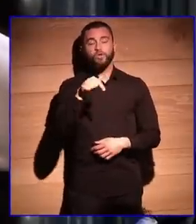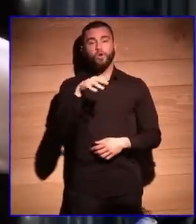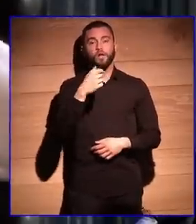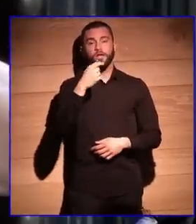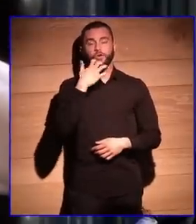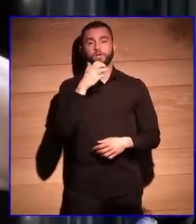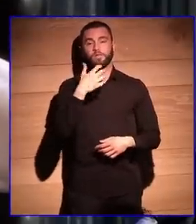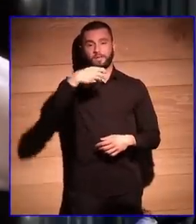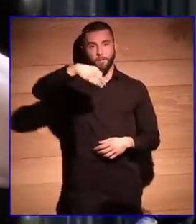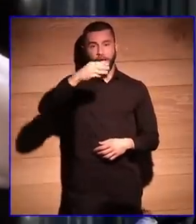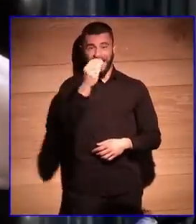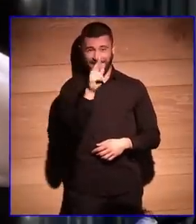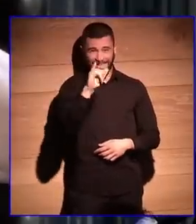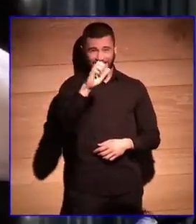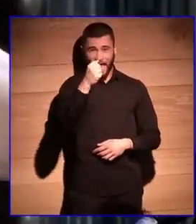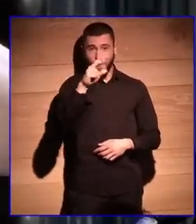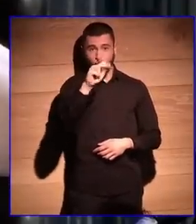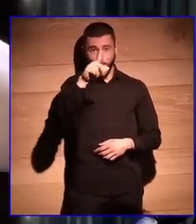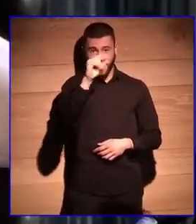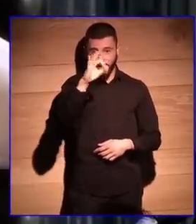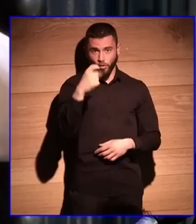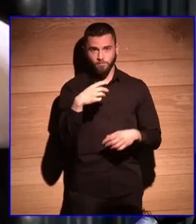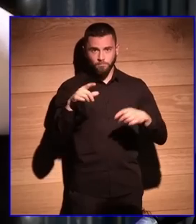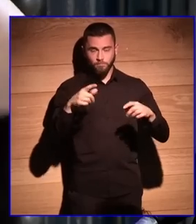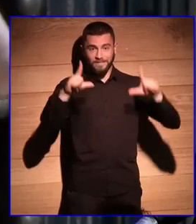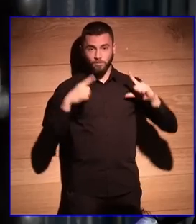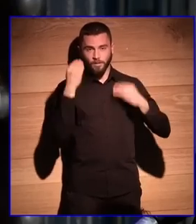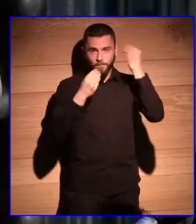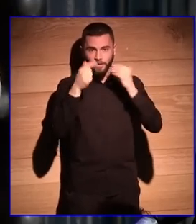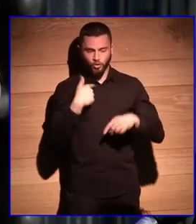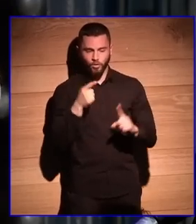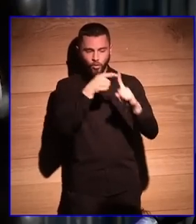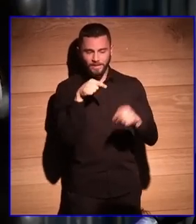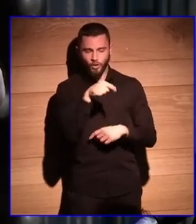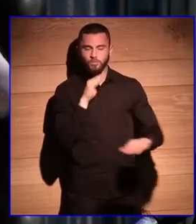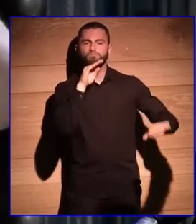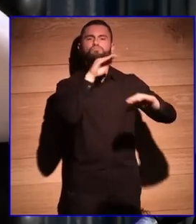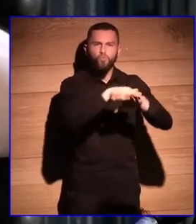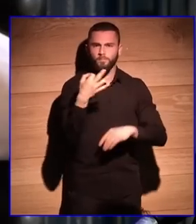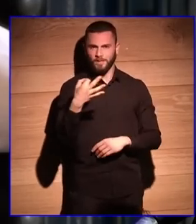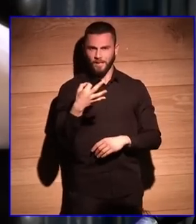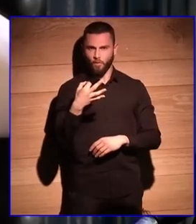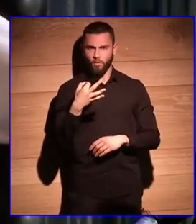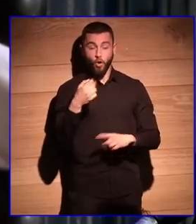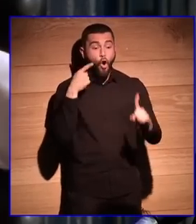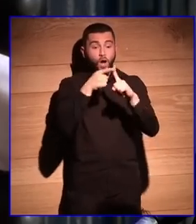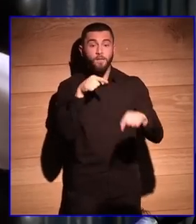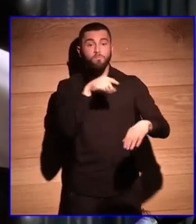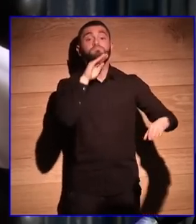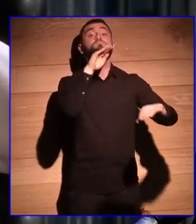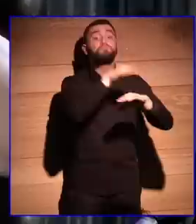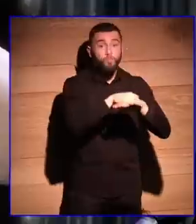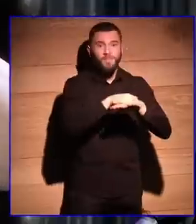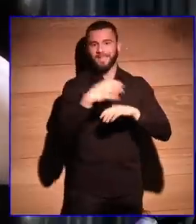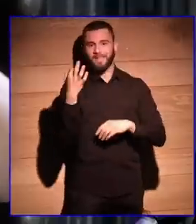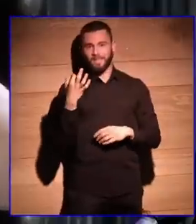personaje maquiavélico, lo que está diciendo es, yo tengo que alcanzar este fin que tengo delante, y para alcanzar ese fin que tengo